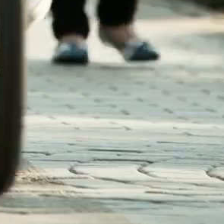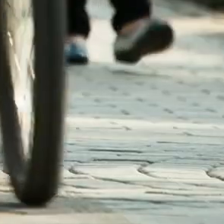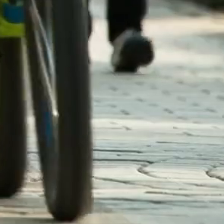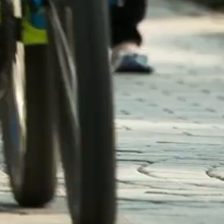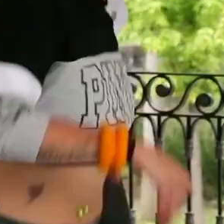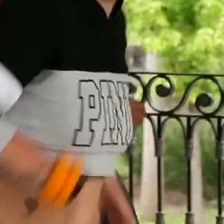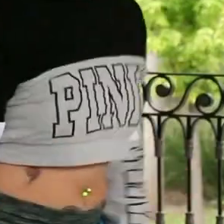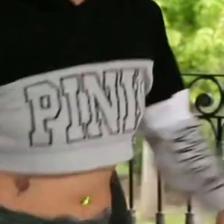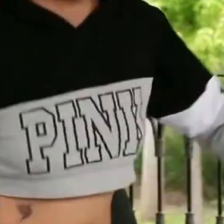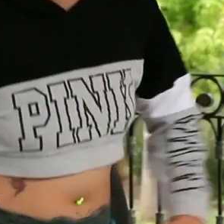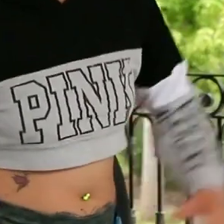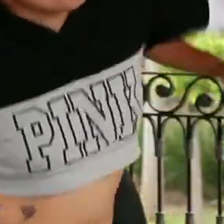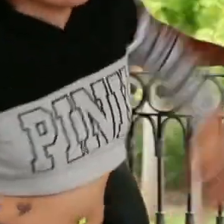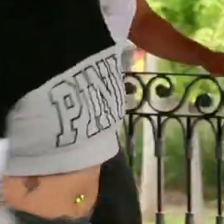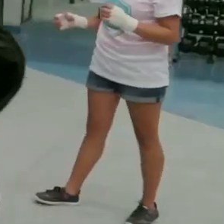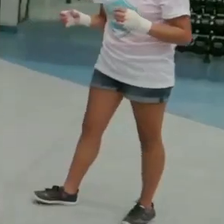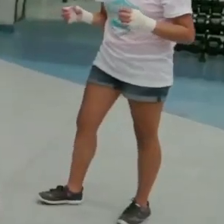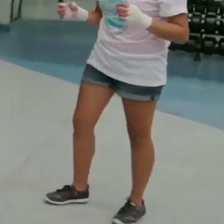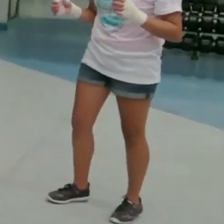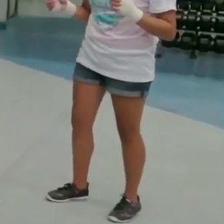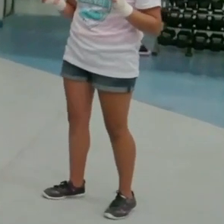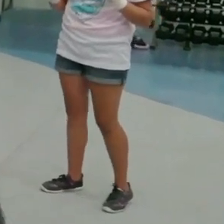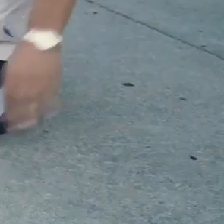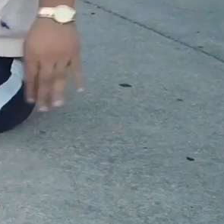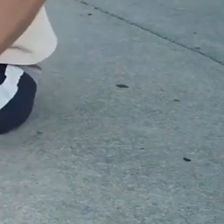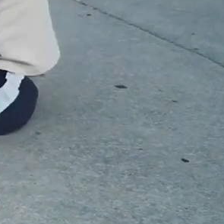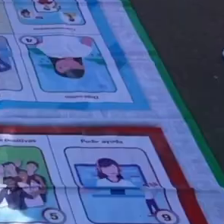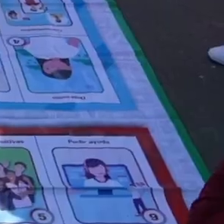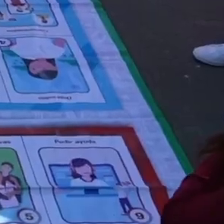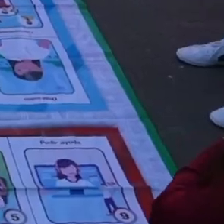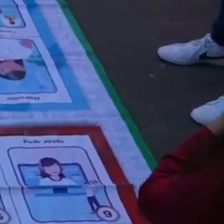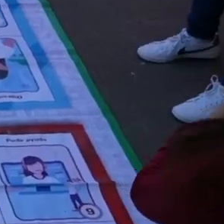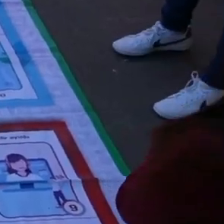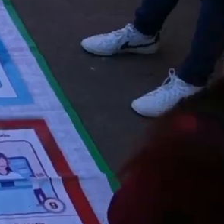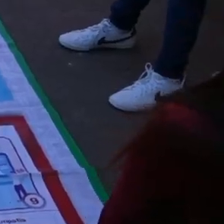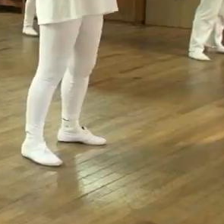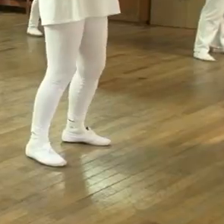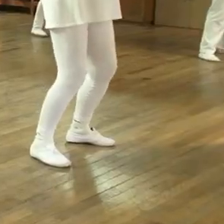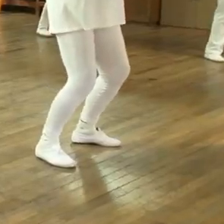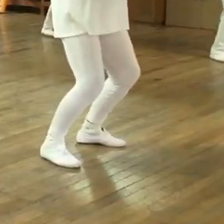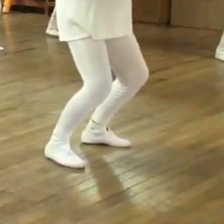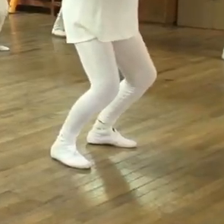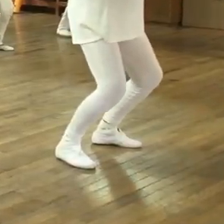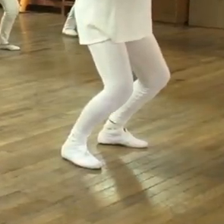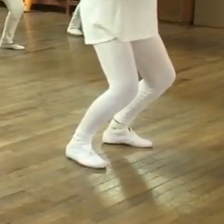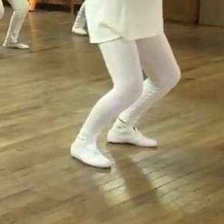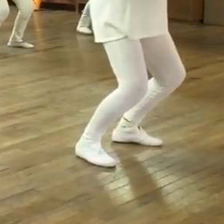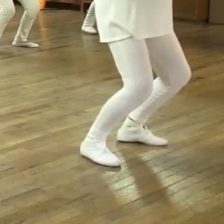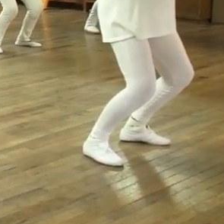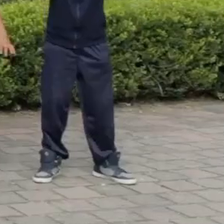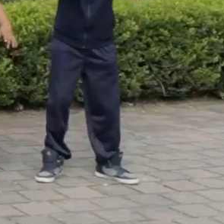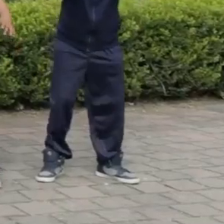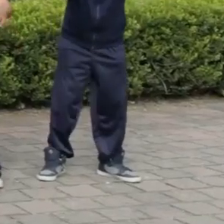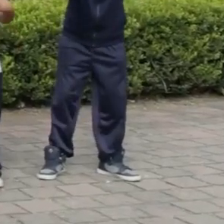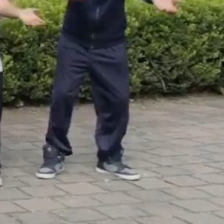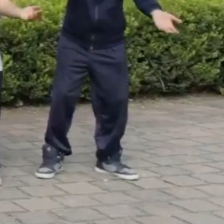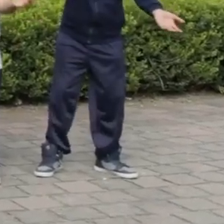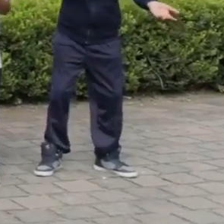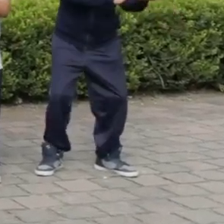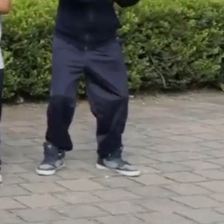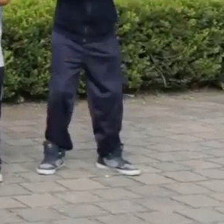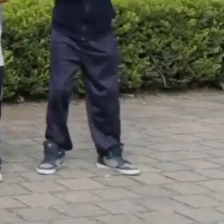que muy pronto construirán una transformación benéfica a nivel personal y colectivo. La ruta hacia una vida saludable